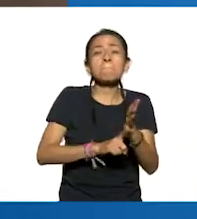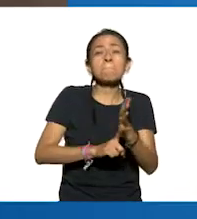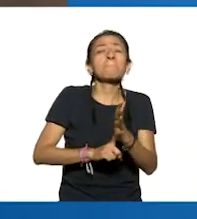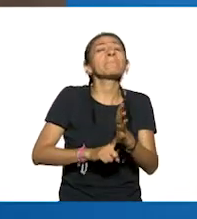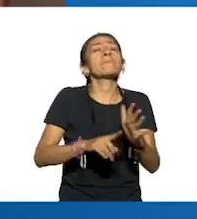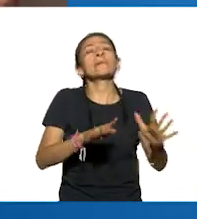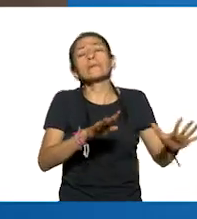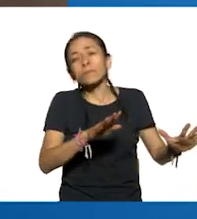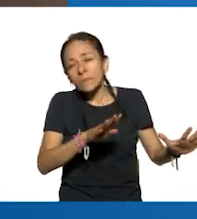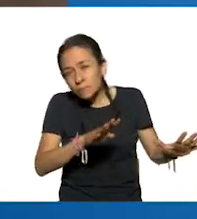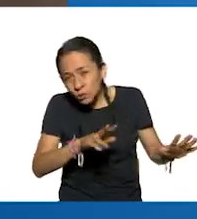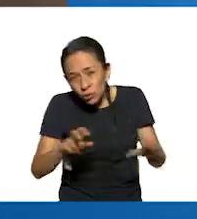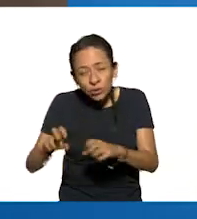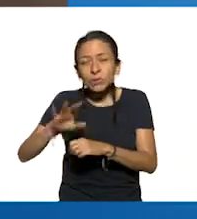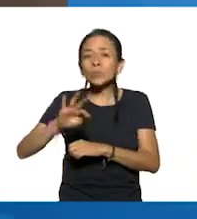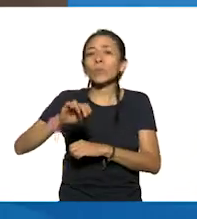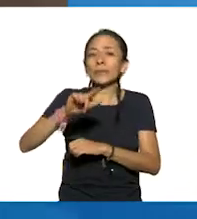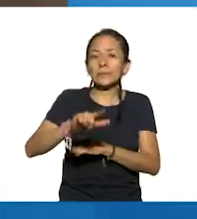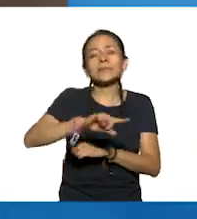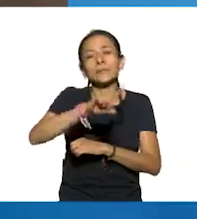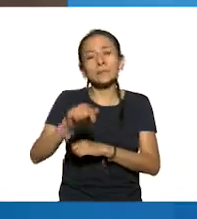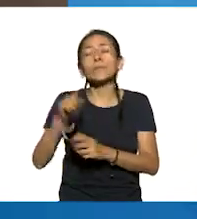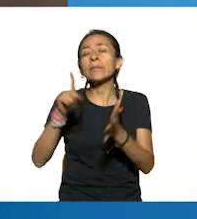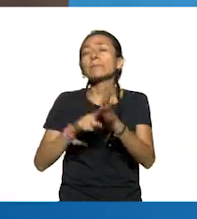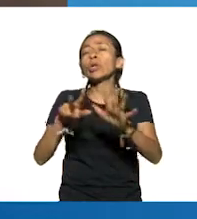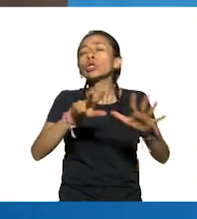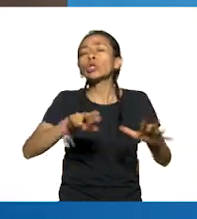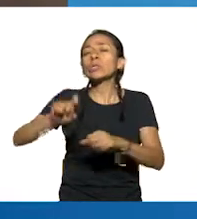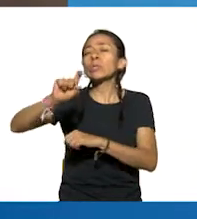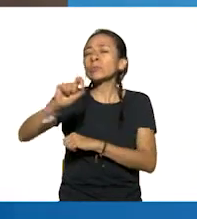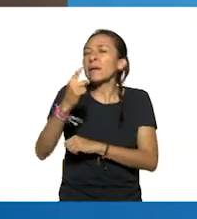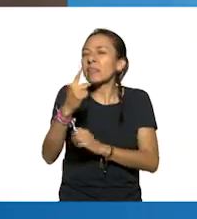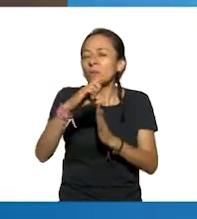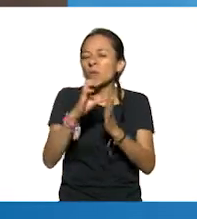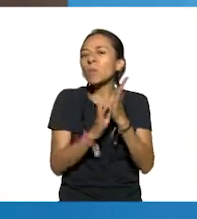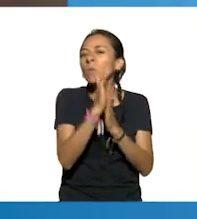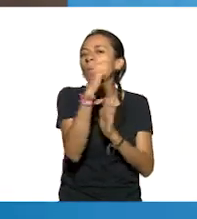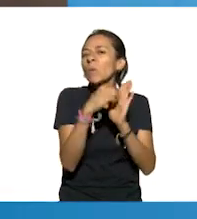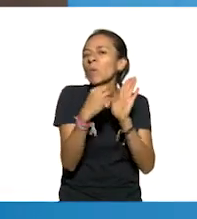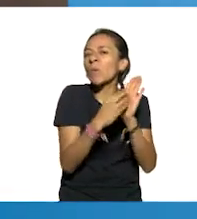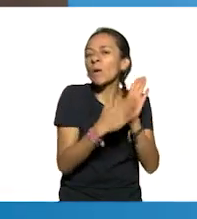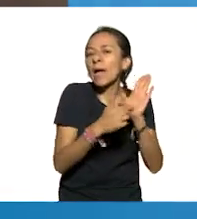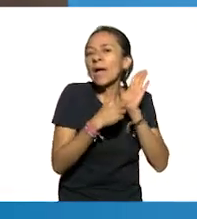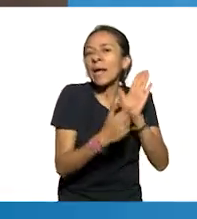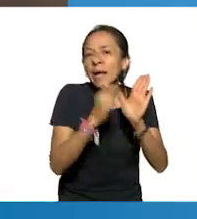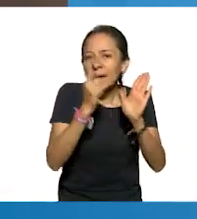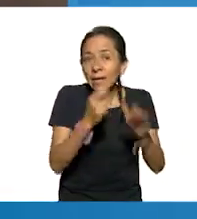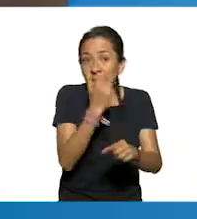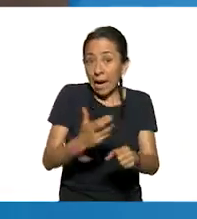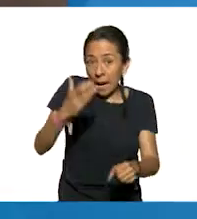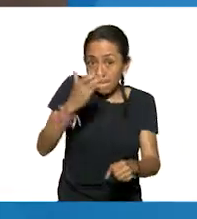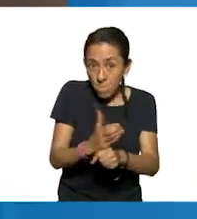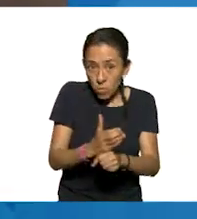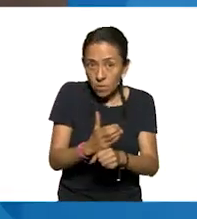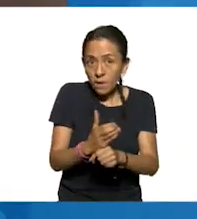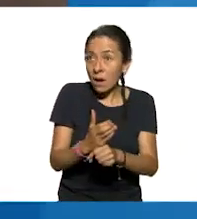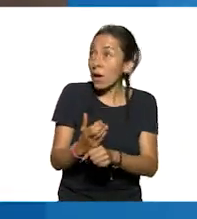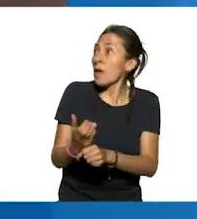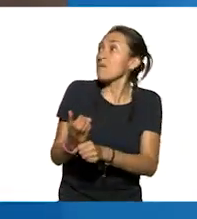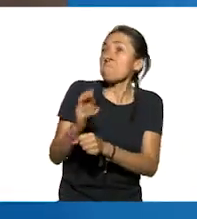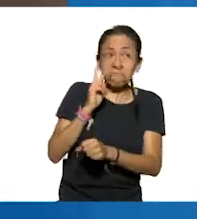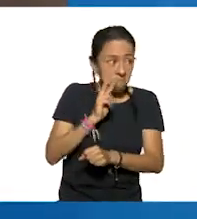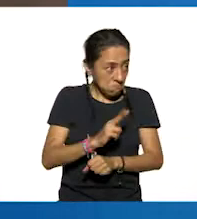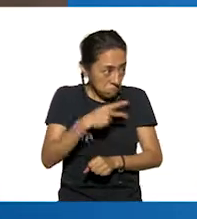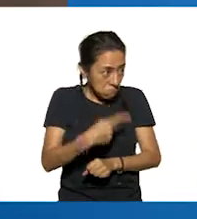1857 y la de 1821. Defender a la República contra el enemigo, mantener